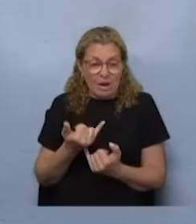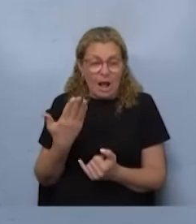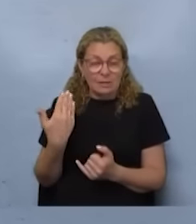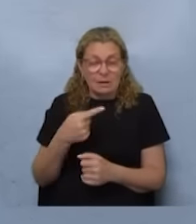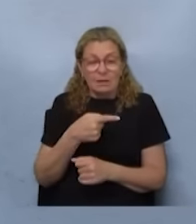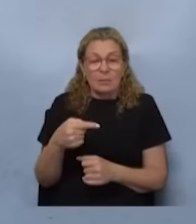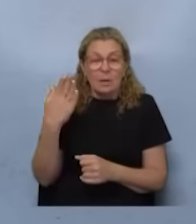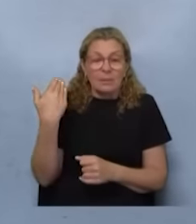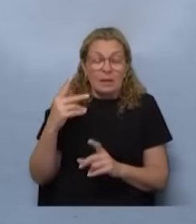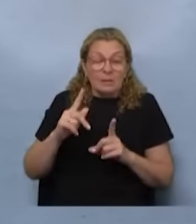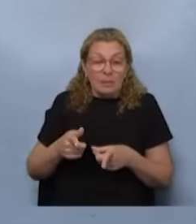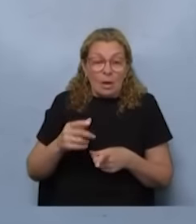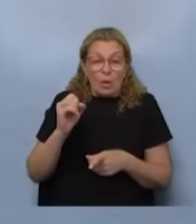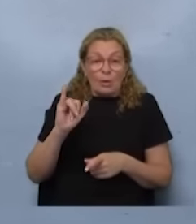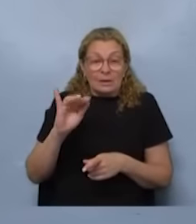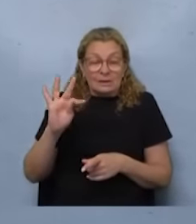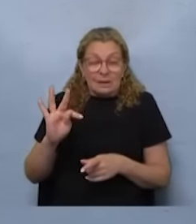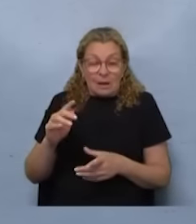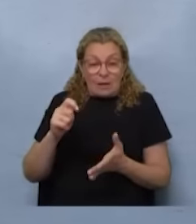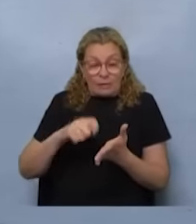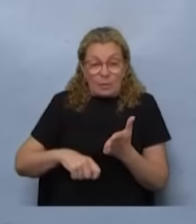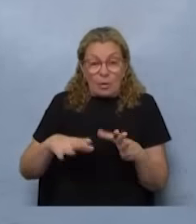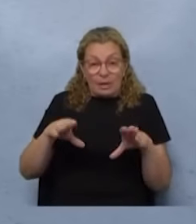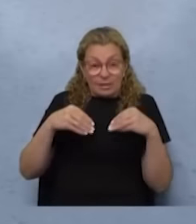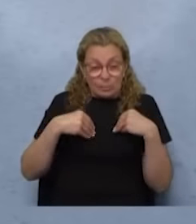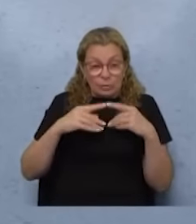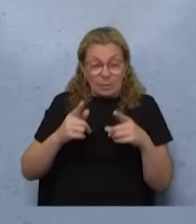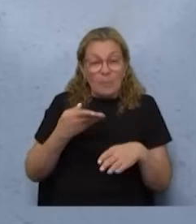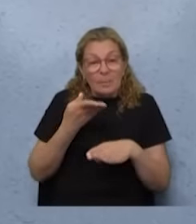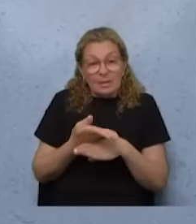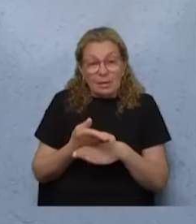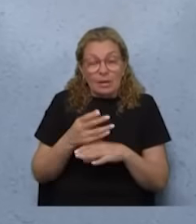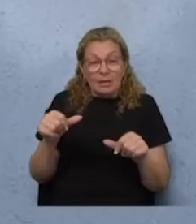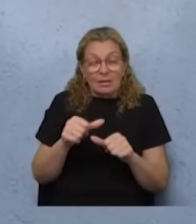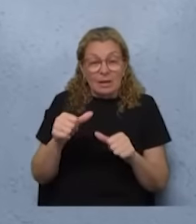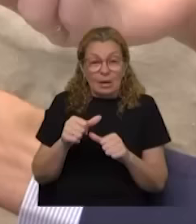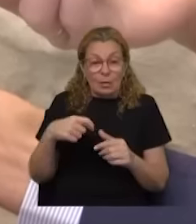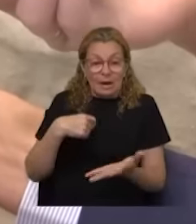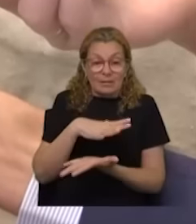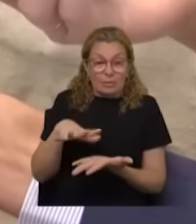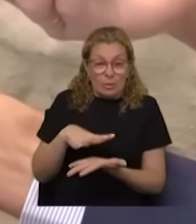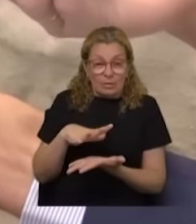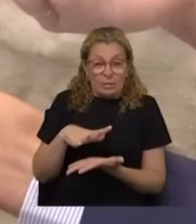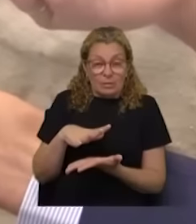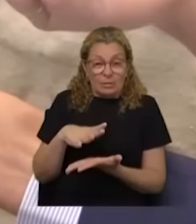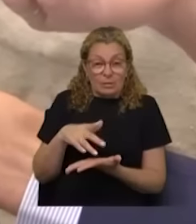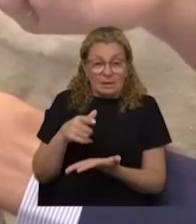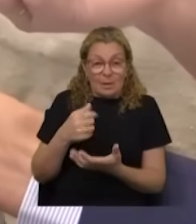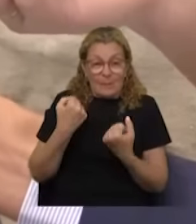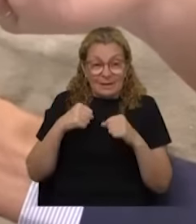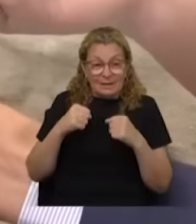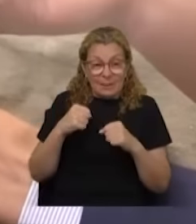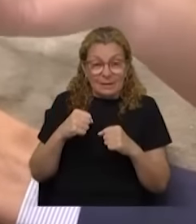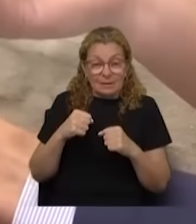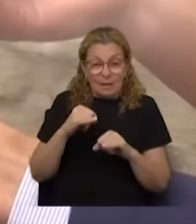la semana pasada incluso la oit reafirmó y aceptó un reclamo que habíamos hecho sobre estas situaciones eh está prácticamente